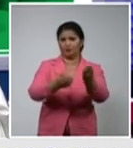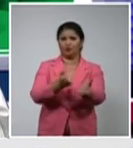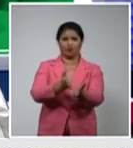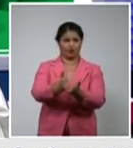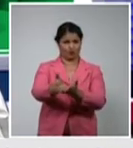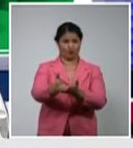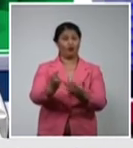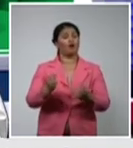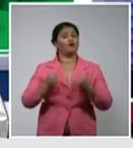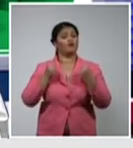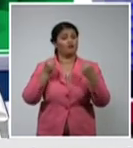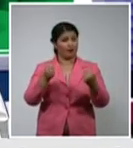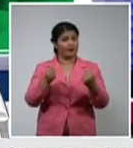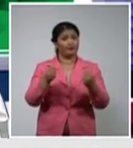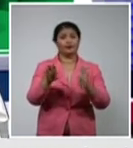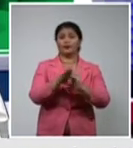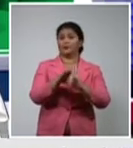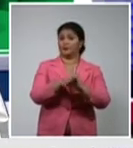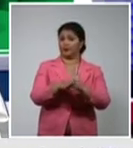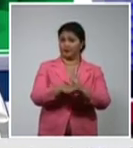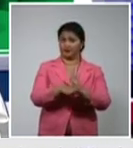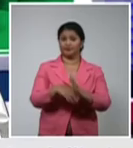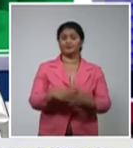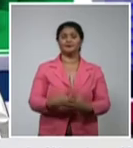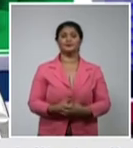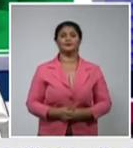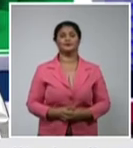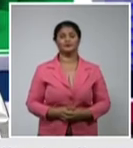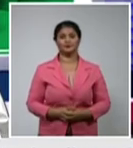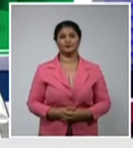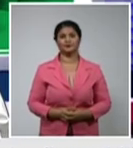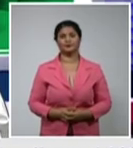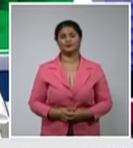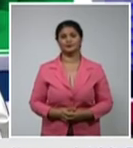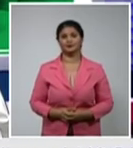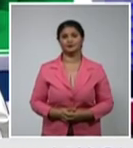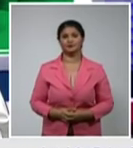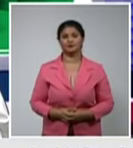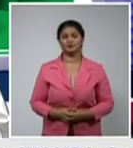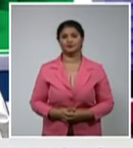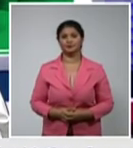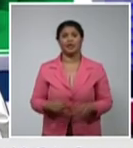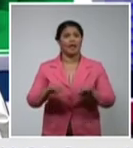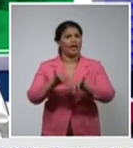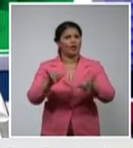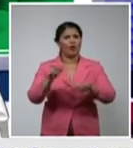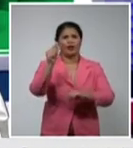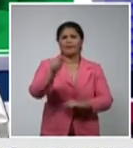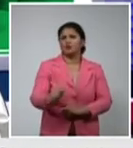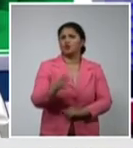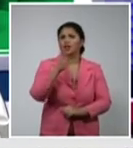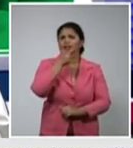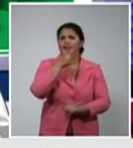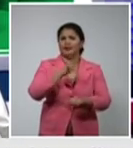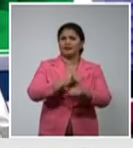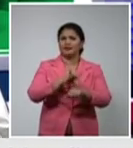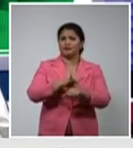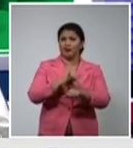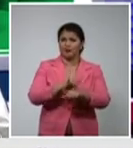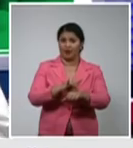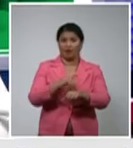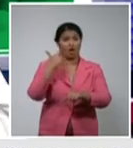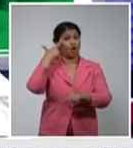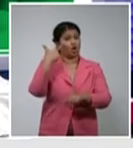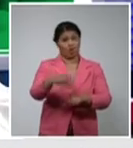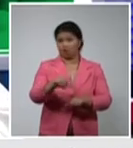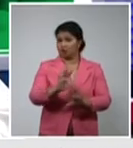un centro de aislamiento para evitar el contagio de las demás personas. Y realmente no cerrar los aeropuertos. Y